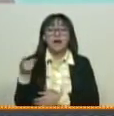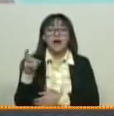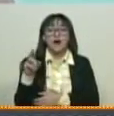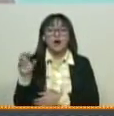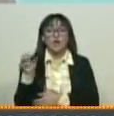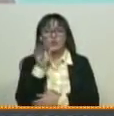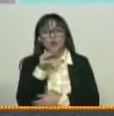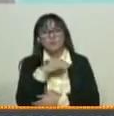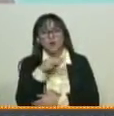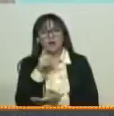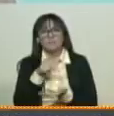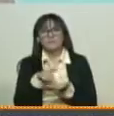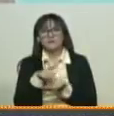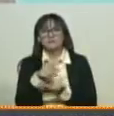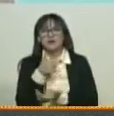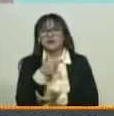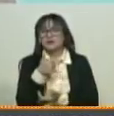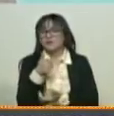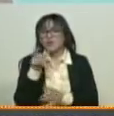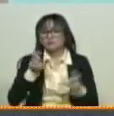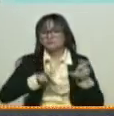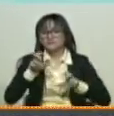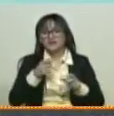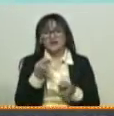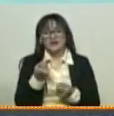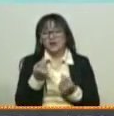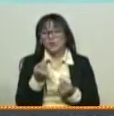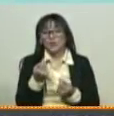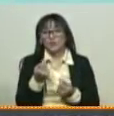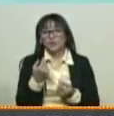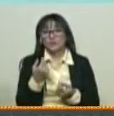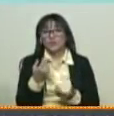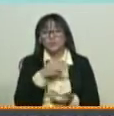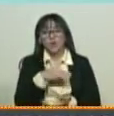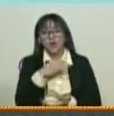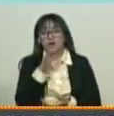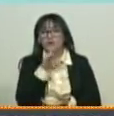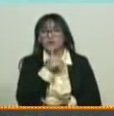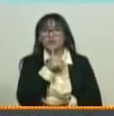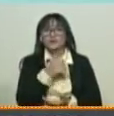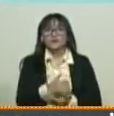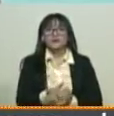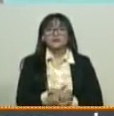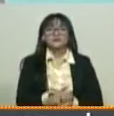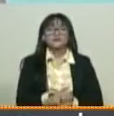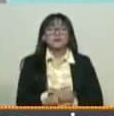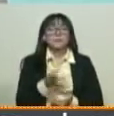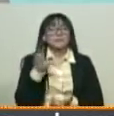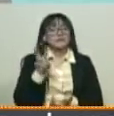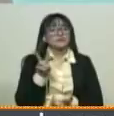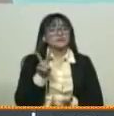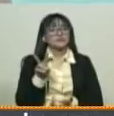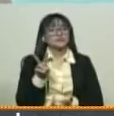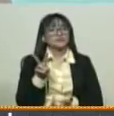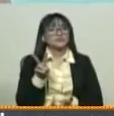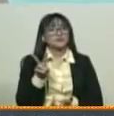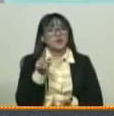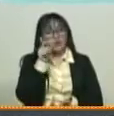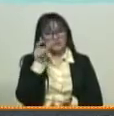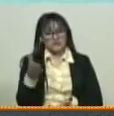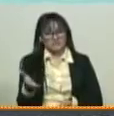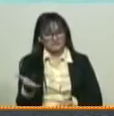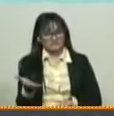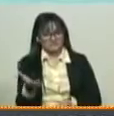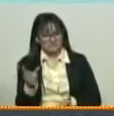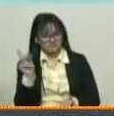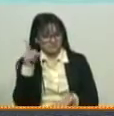moral para participar en ningún tipo de observación de ningún tipo, sino porque la patria venezolana no merece que un ser de esa calaña pise